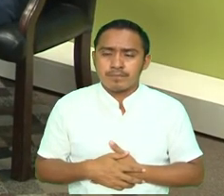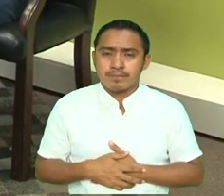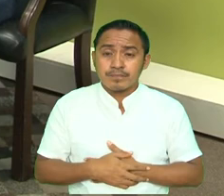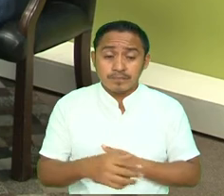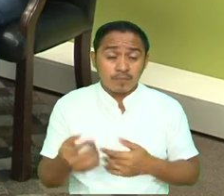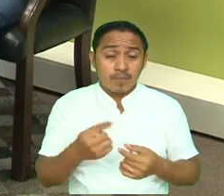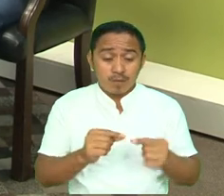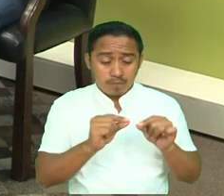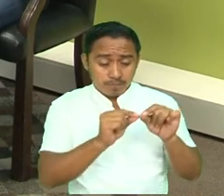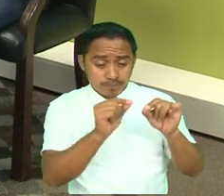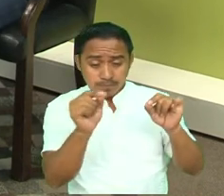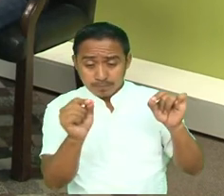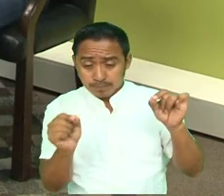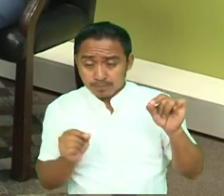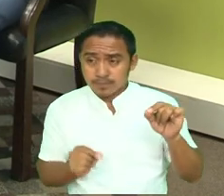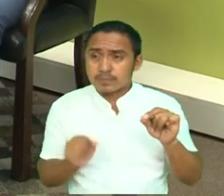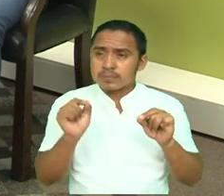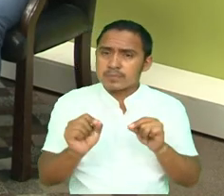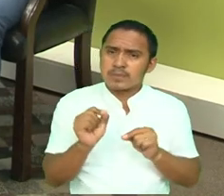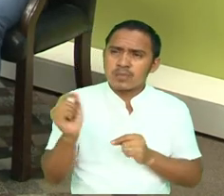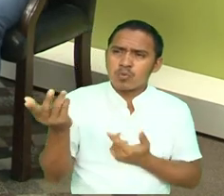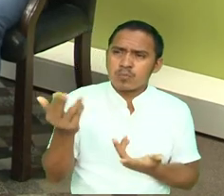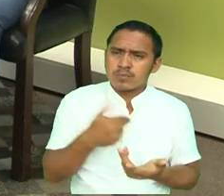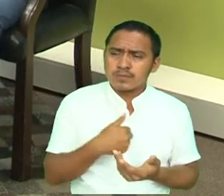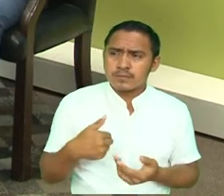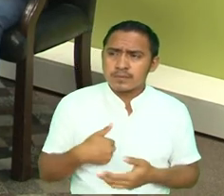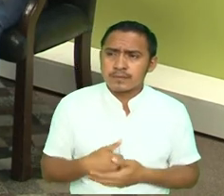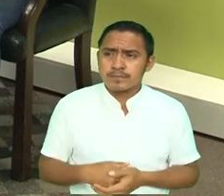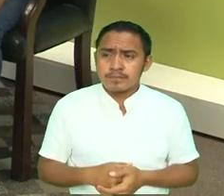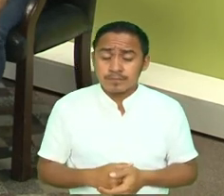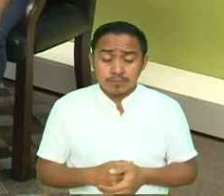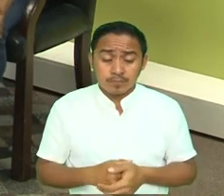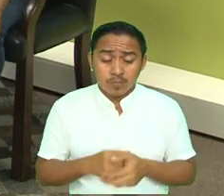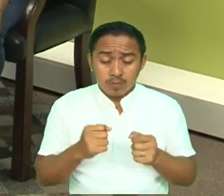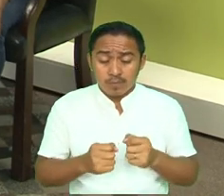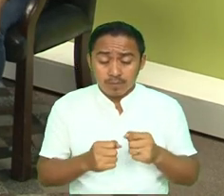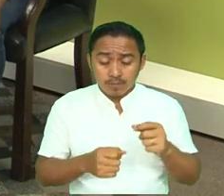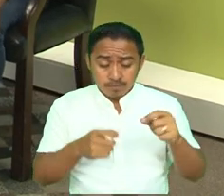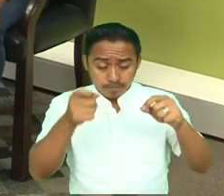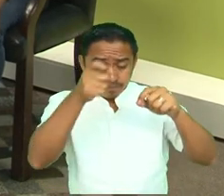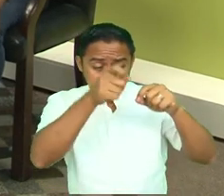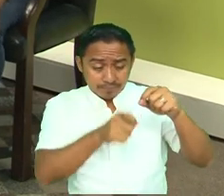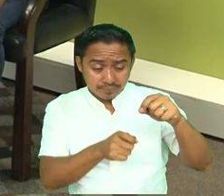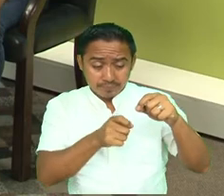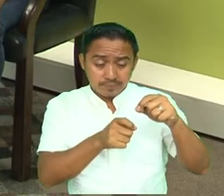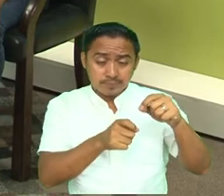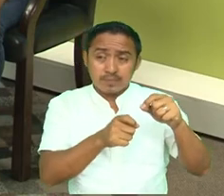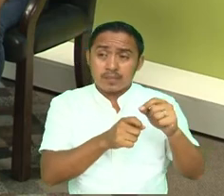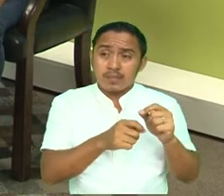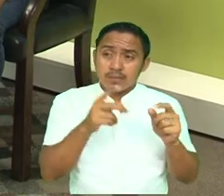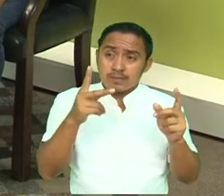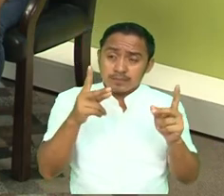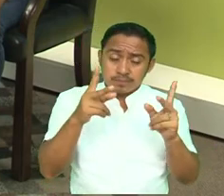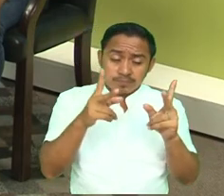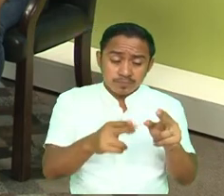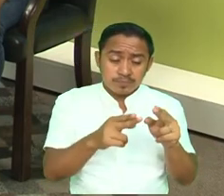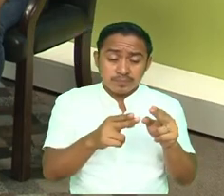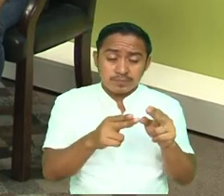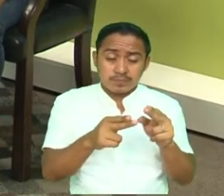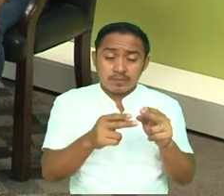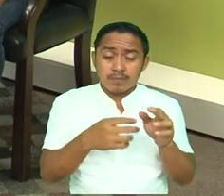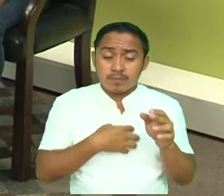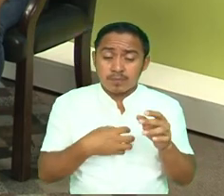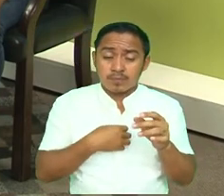simpatectomía. Dice que es un procedimiento que el cirujano corta, quema o pinza los nervios de la